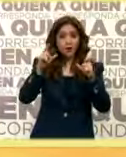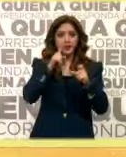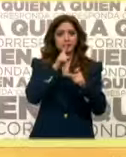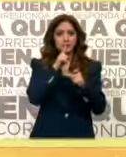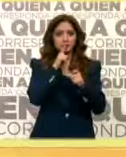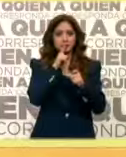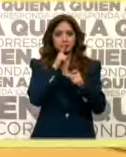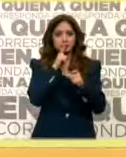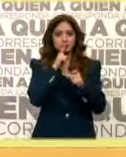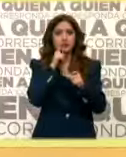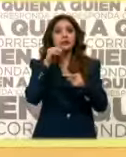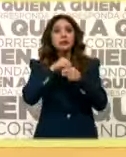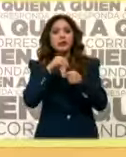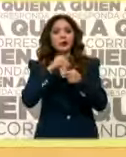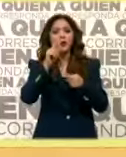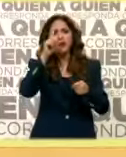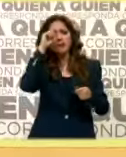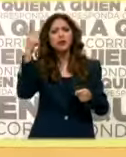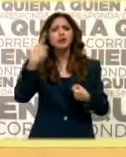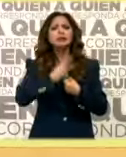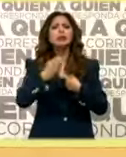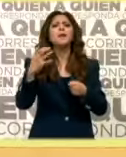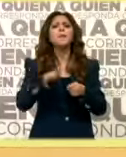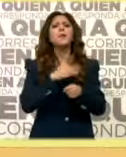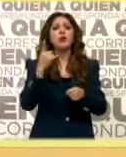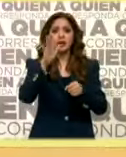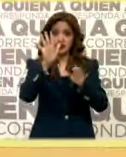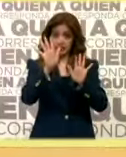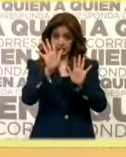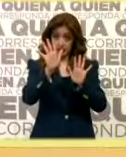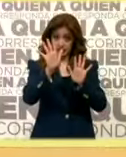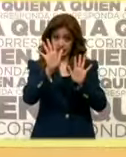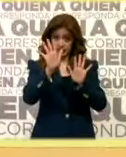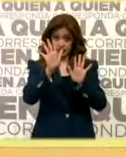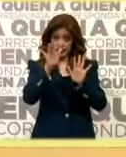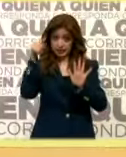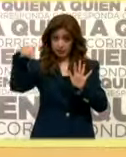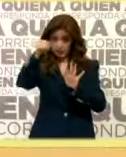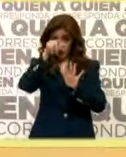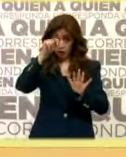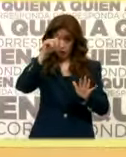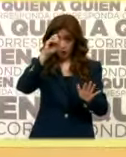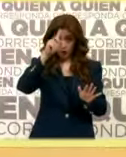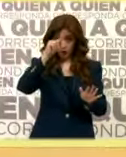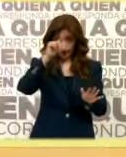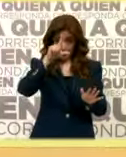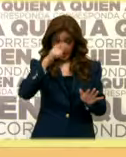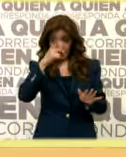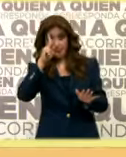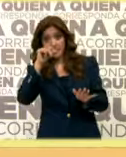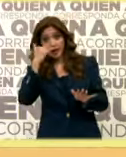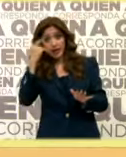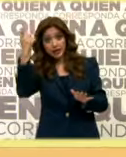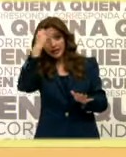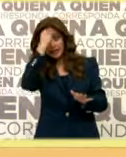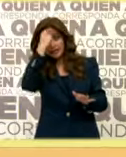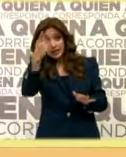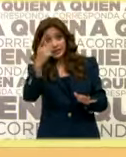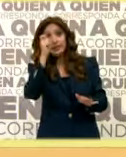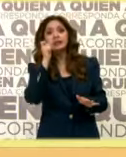Pero ¿por qué es tan fácil y por qué te invita a bailar? Nada más le voy a superar un poquitito. Los amigos de Total Play se aventaron una puntada padrísima. Exacto. Y